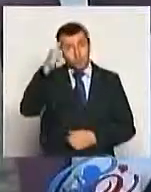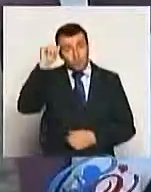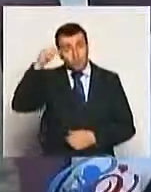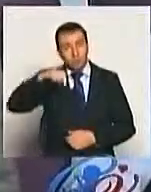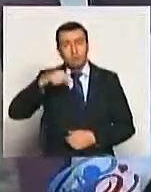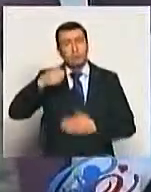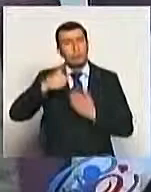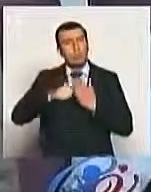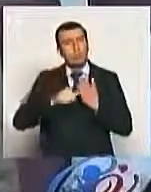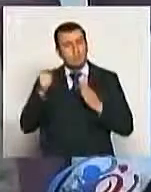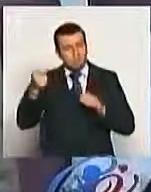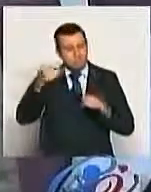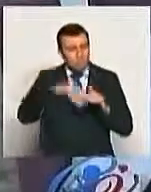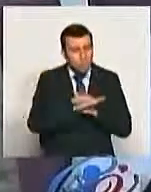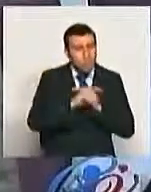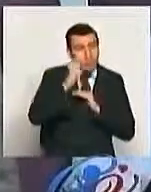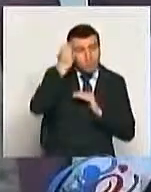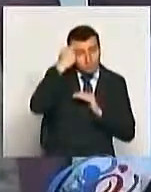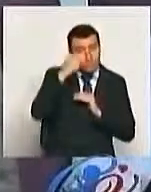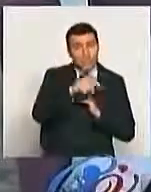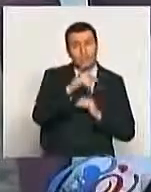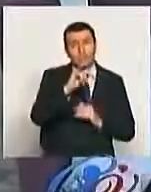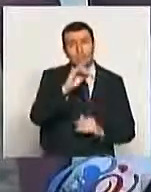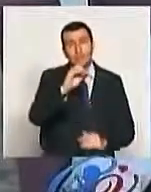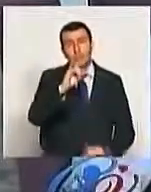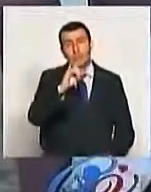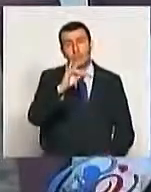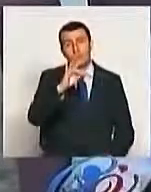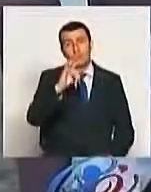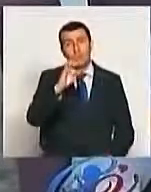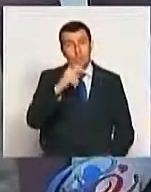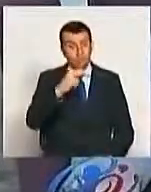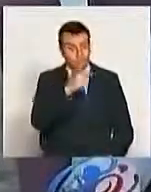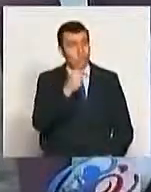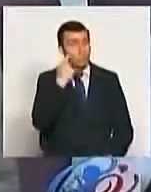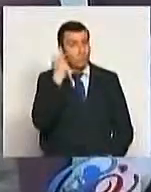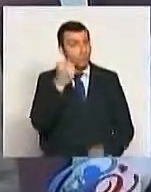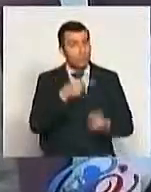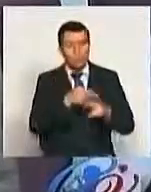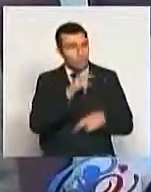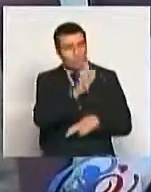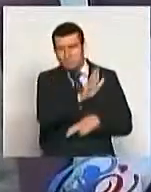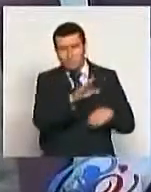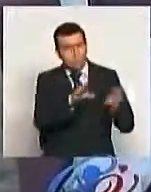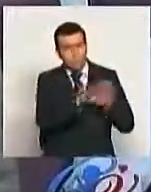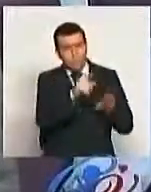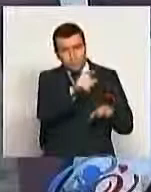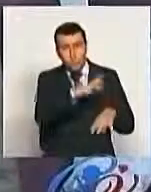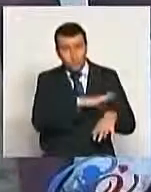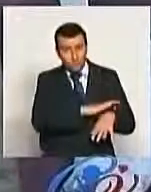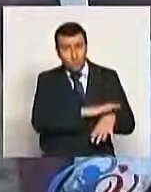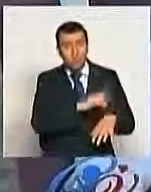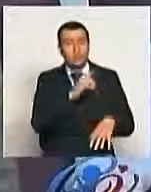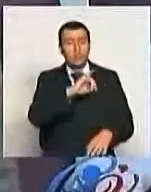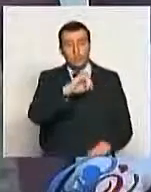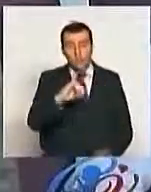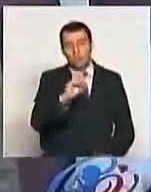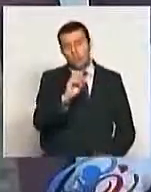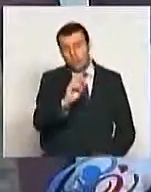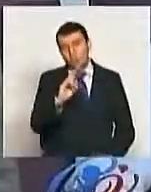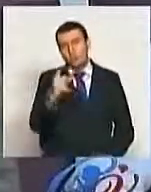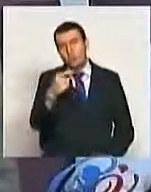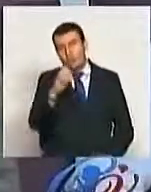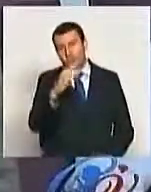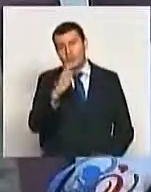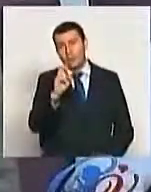están grabados en YouTube buscando Jorge Enrique Rojas Quiseno. Ahí verán muchos programas que hemos hecho con el doctor Alejandro, muchos especialistas, muchos